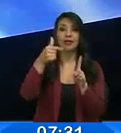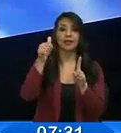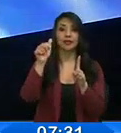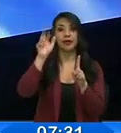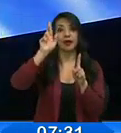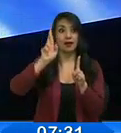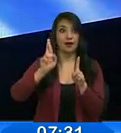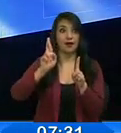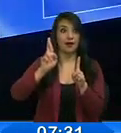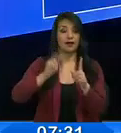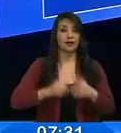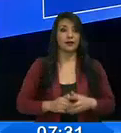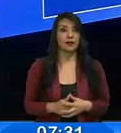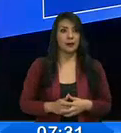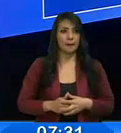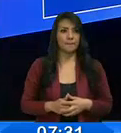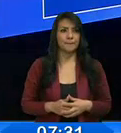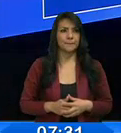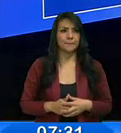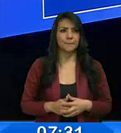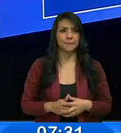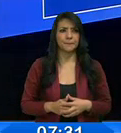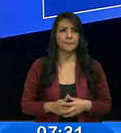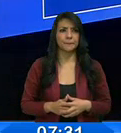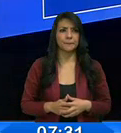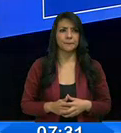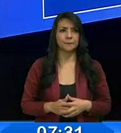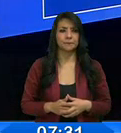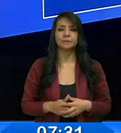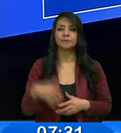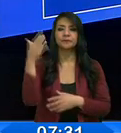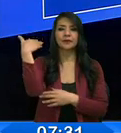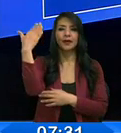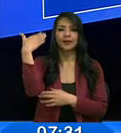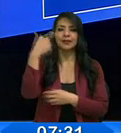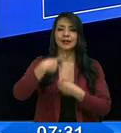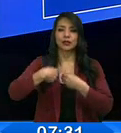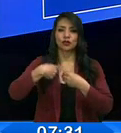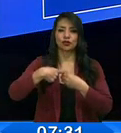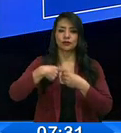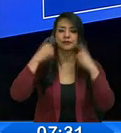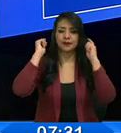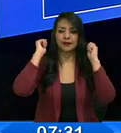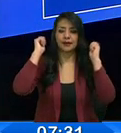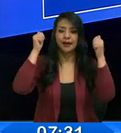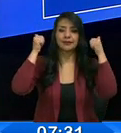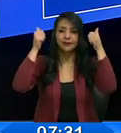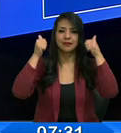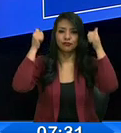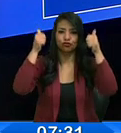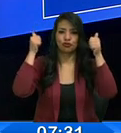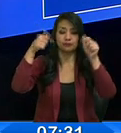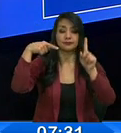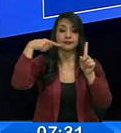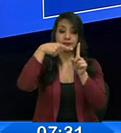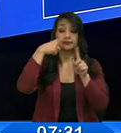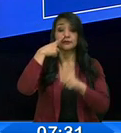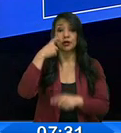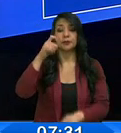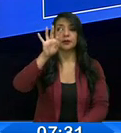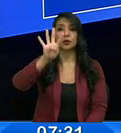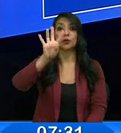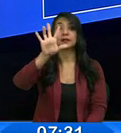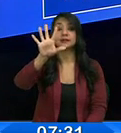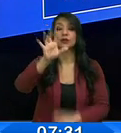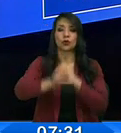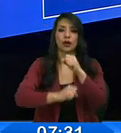Edgar Francisco Jácome Tipán es el candidato a la alcaldía de Quito. Pues el señor Jácome tiene 45